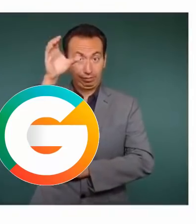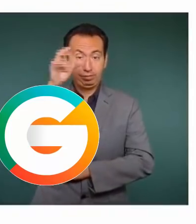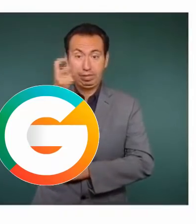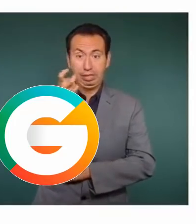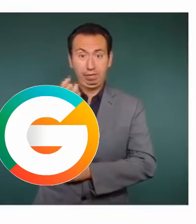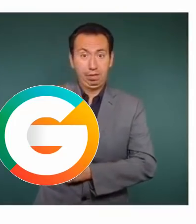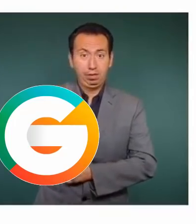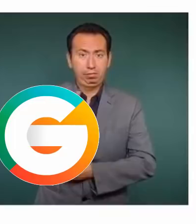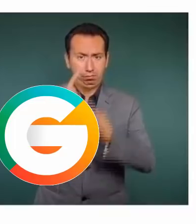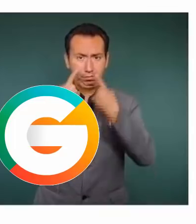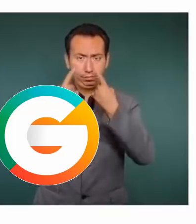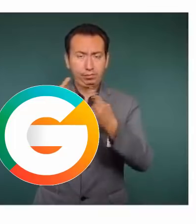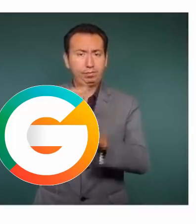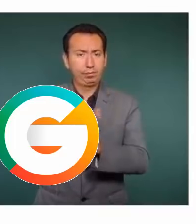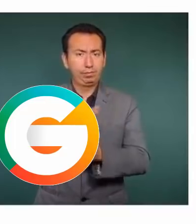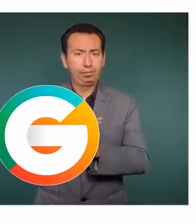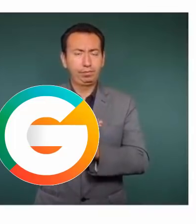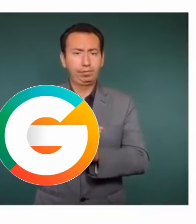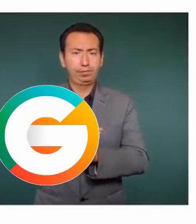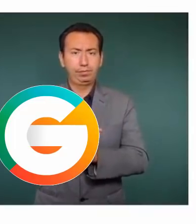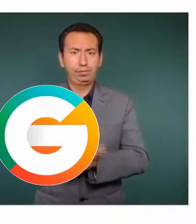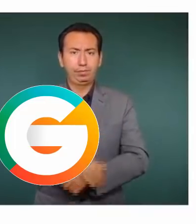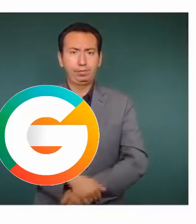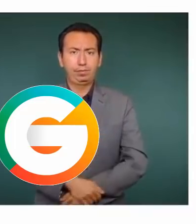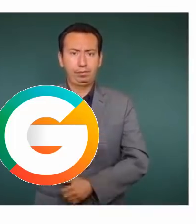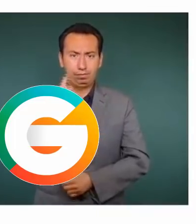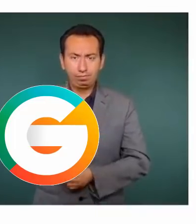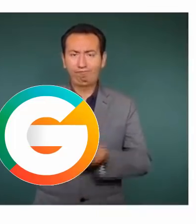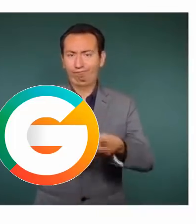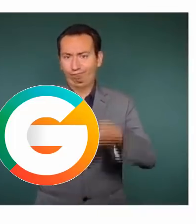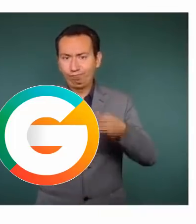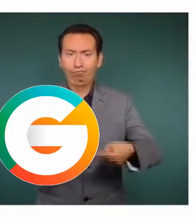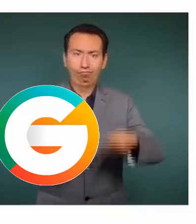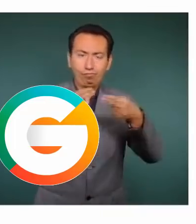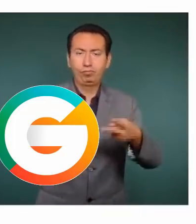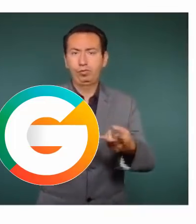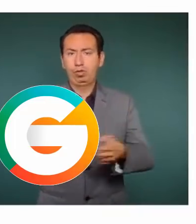ustedes pueden observar aquí en narcomenudeo, violación, robo de